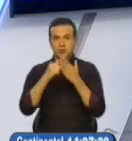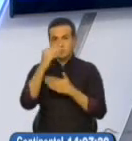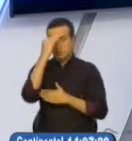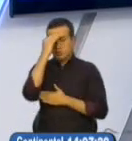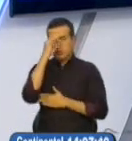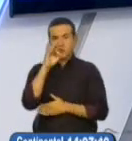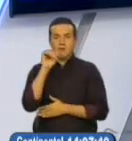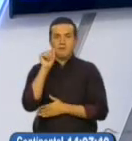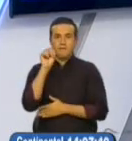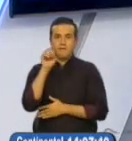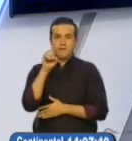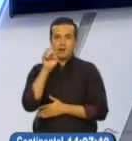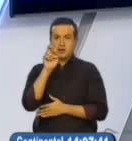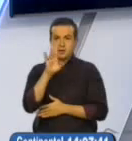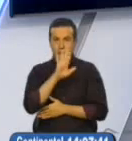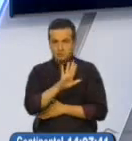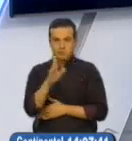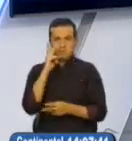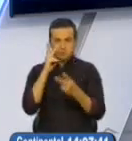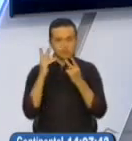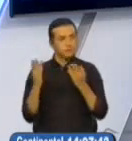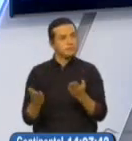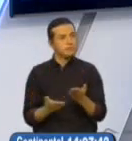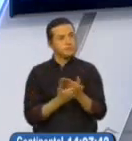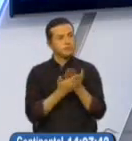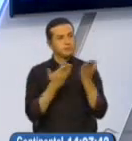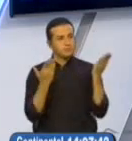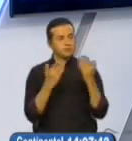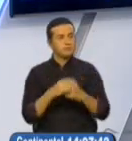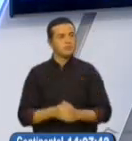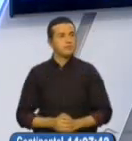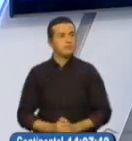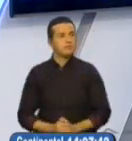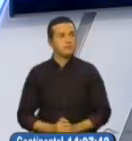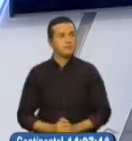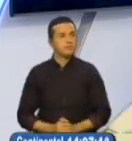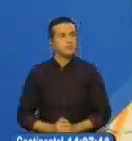Educación, Fander Falconi. Los detalles con Mirta Carrillo en el siguiente informe.